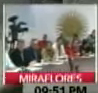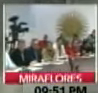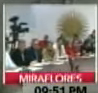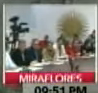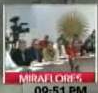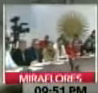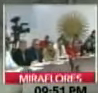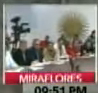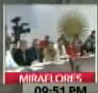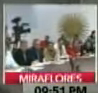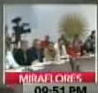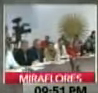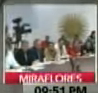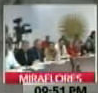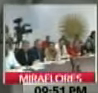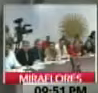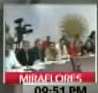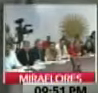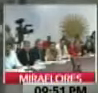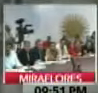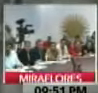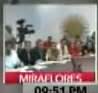Salud, este señor que está aquí.